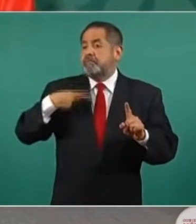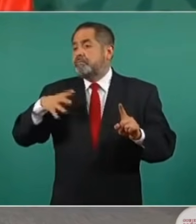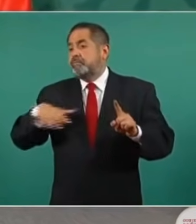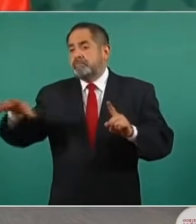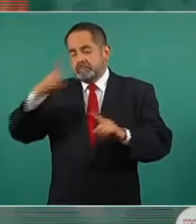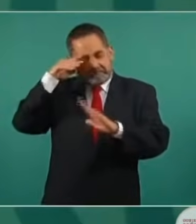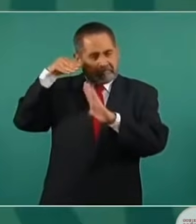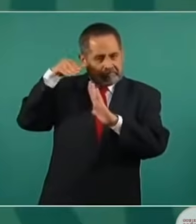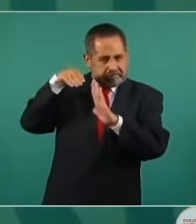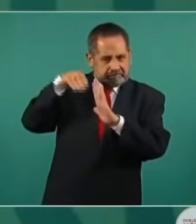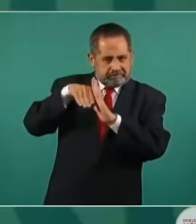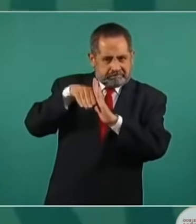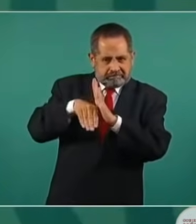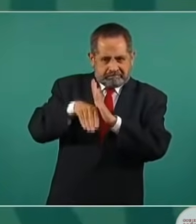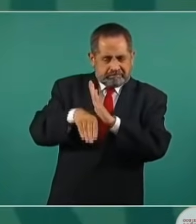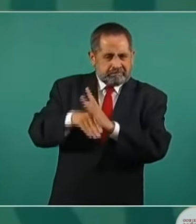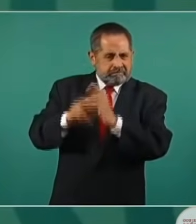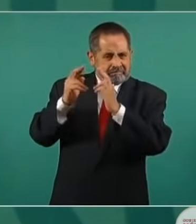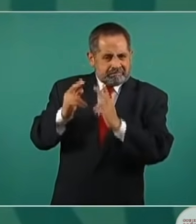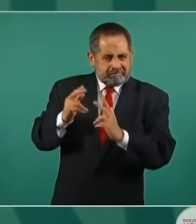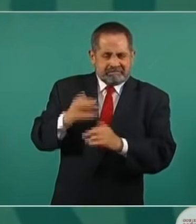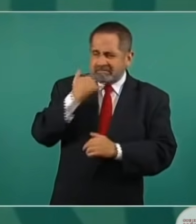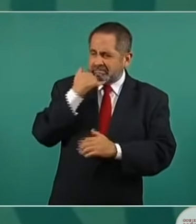de decadencia,